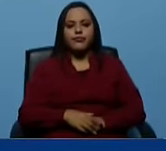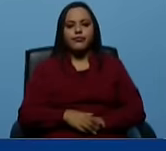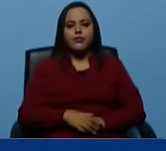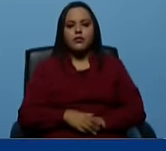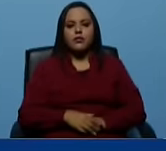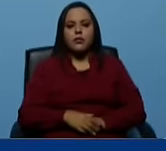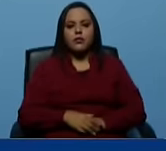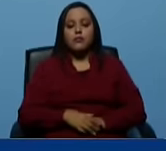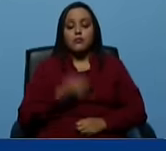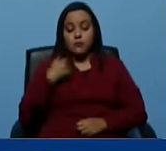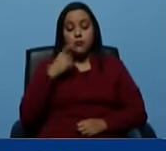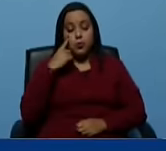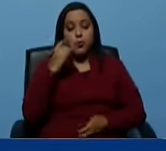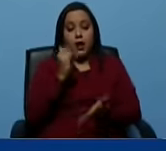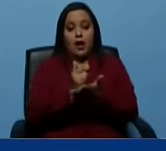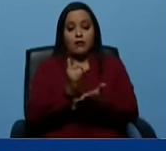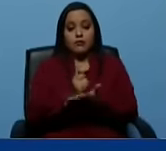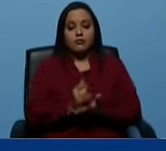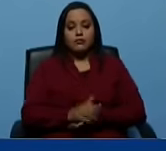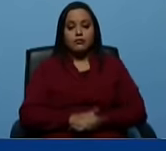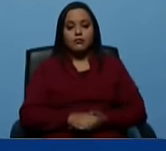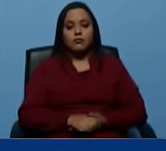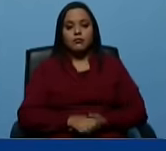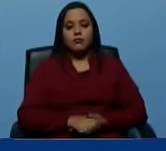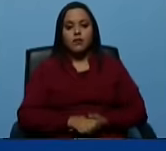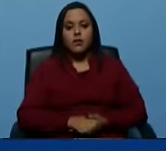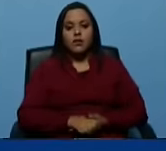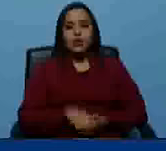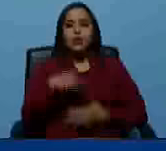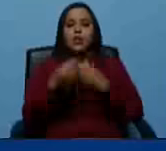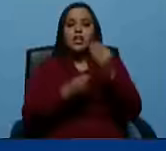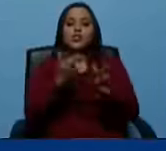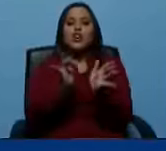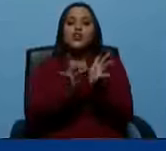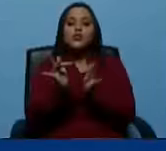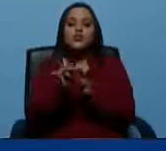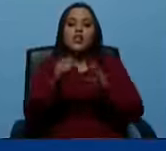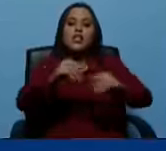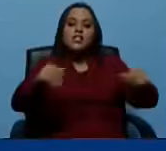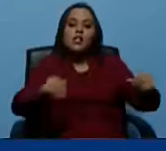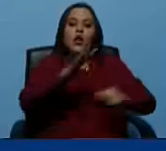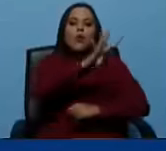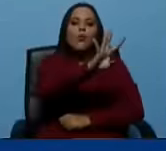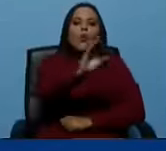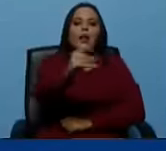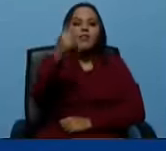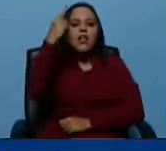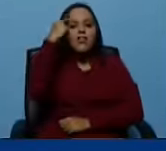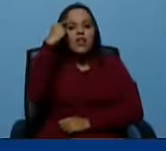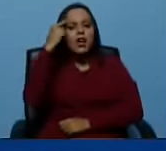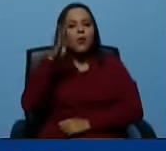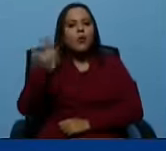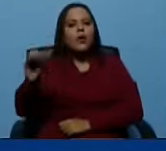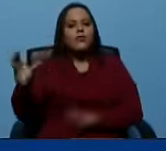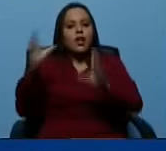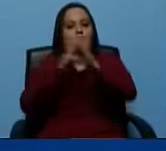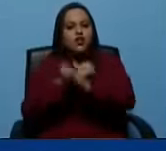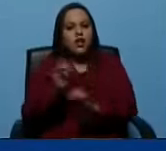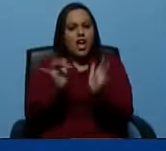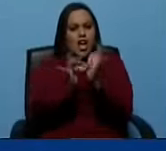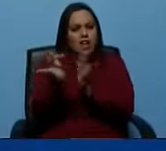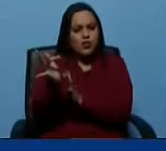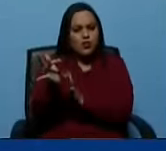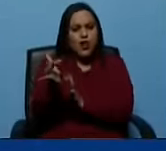para que tú veas lo que fue Jesús en el desierto, 40 días y 40 noches nuestro Señor Jesucristo, ¿tú sabes frente a